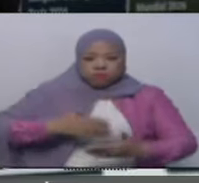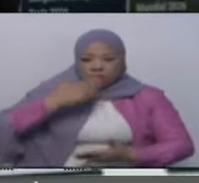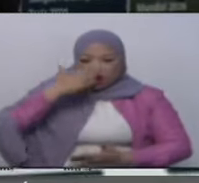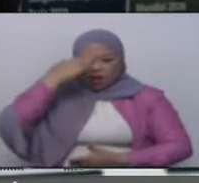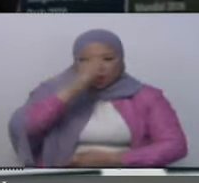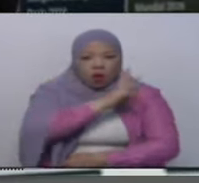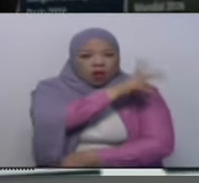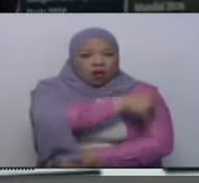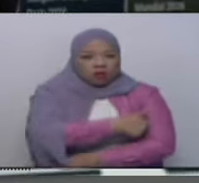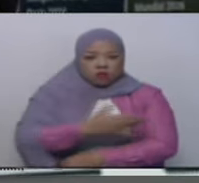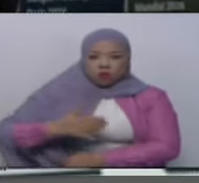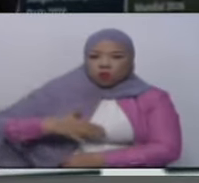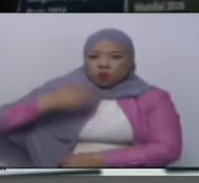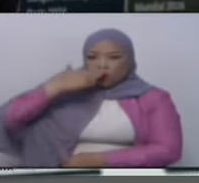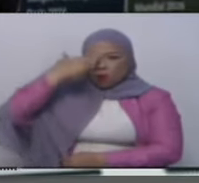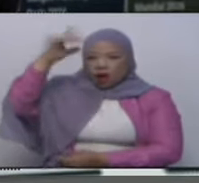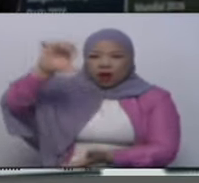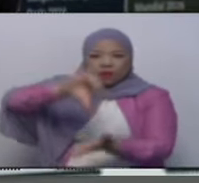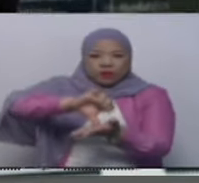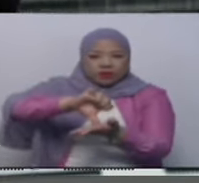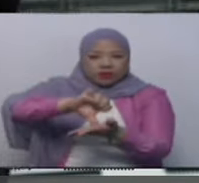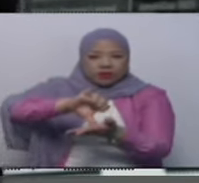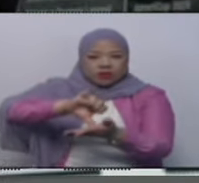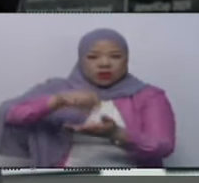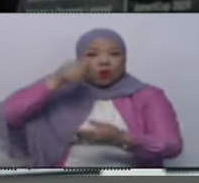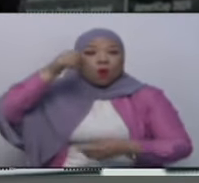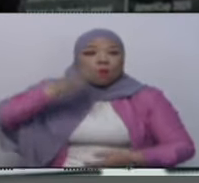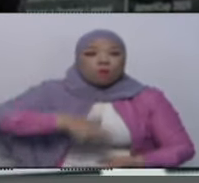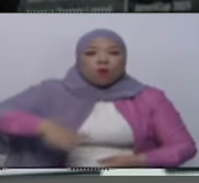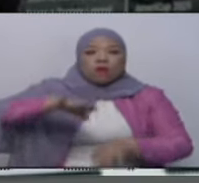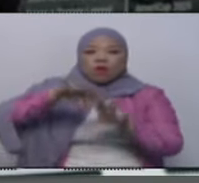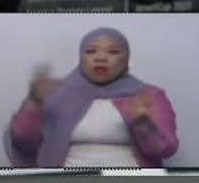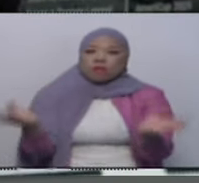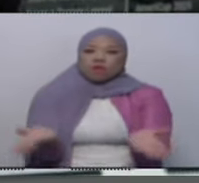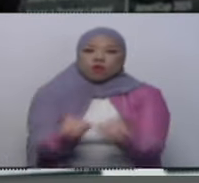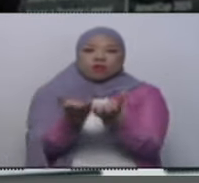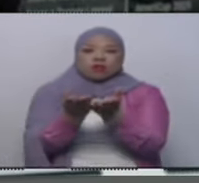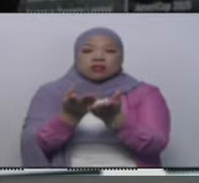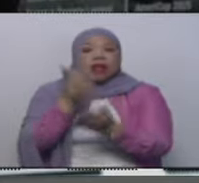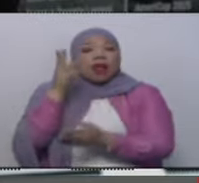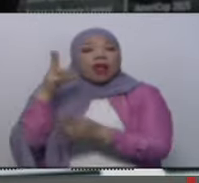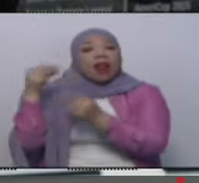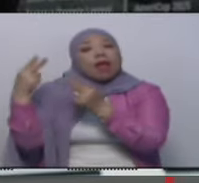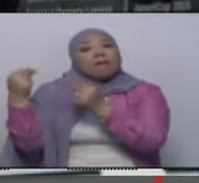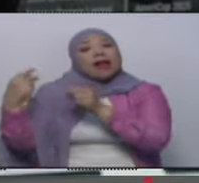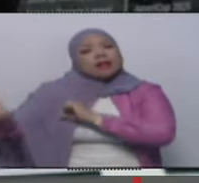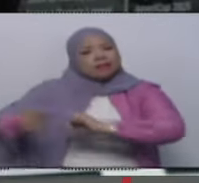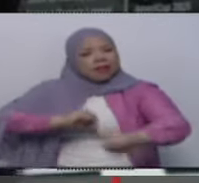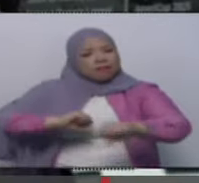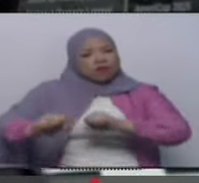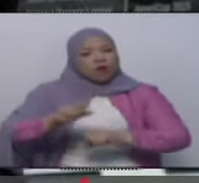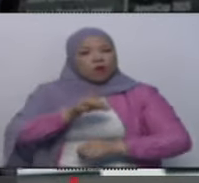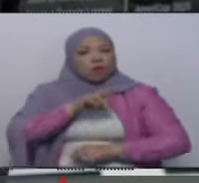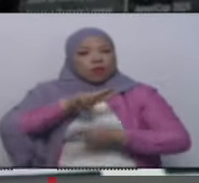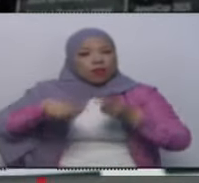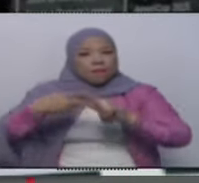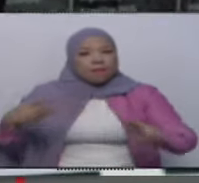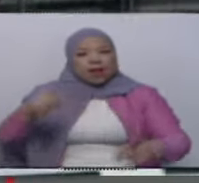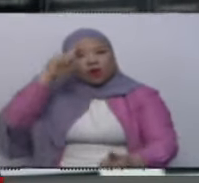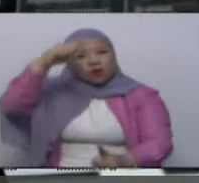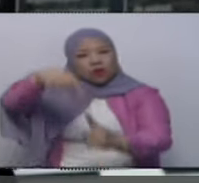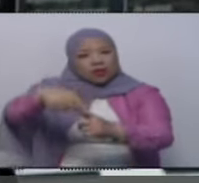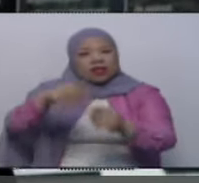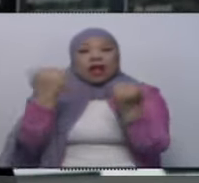palestinos, persas, que será el renacimiento de los pueblos del mundo. La esperanza nos mueve y la paz la lograremos. Ahora